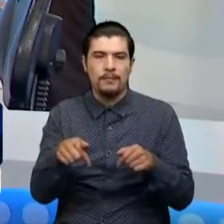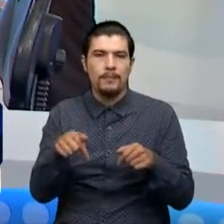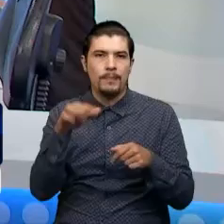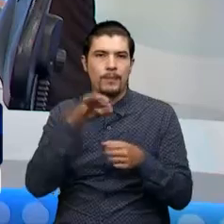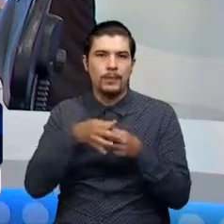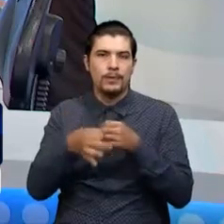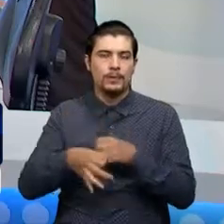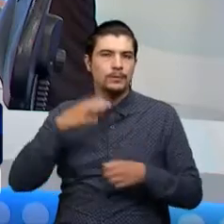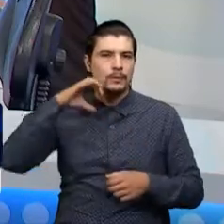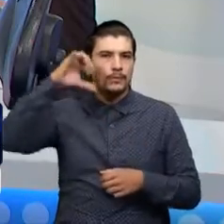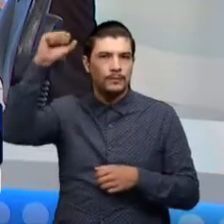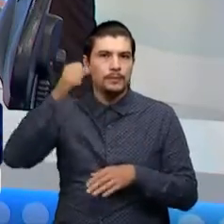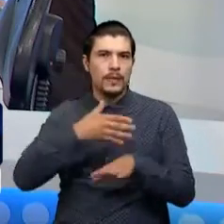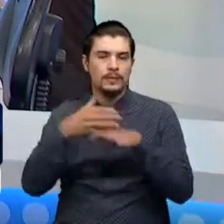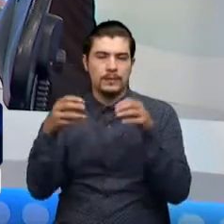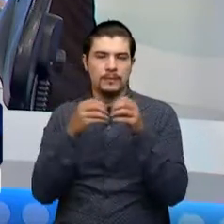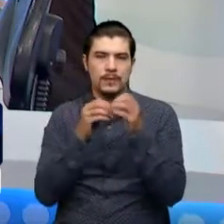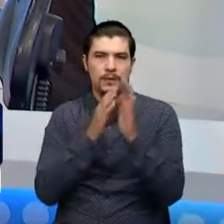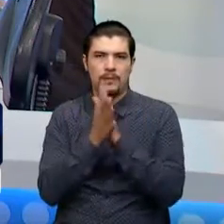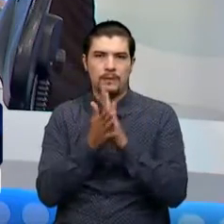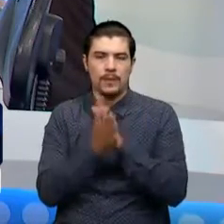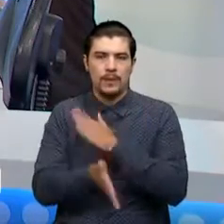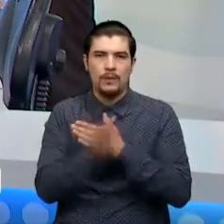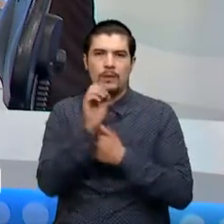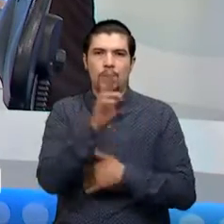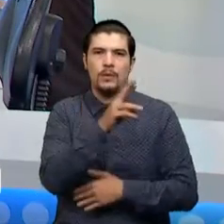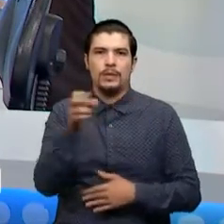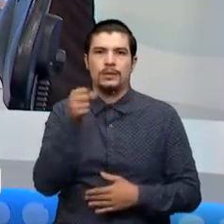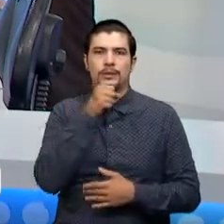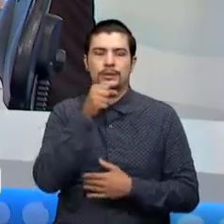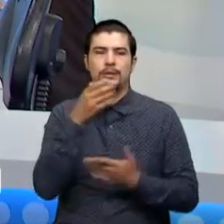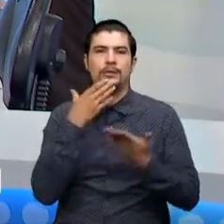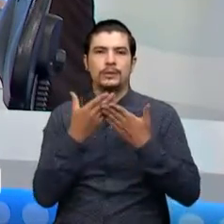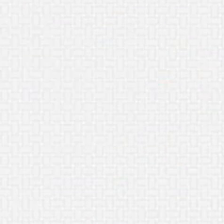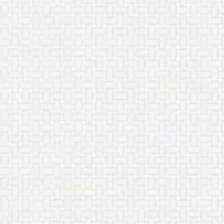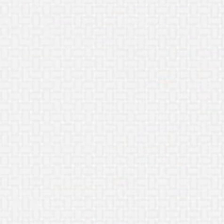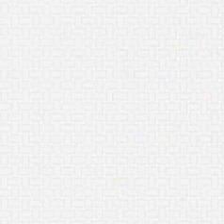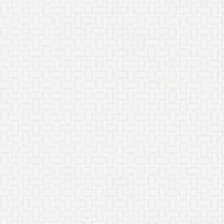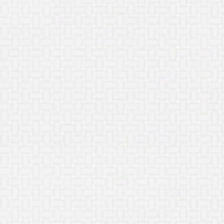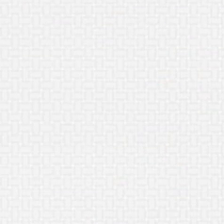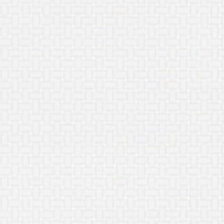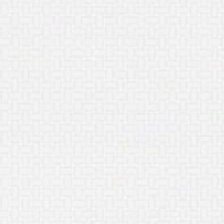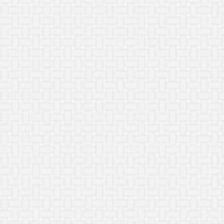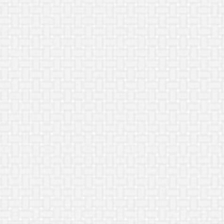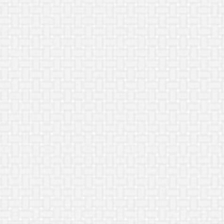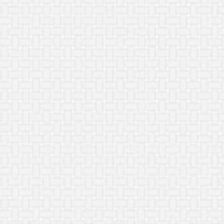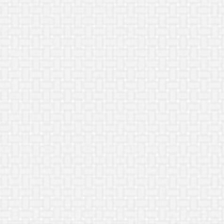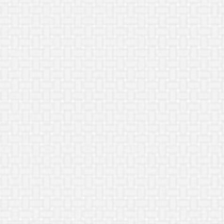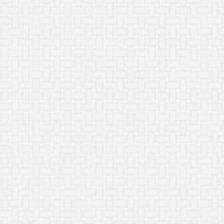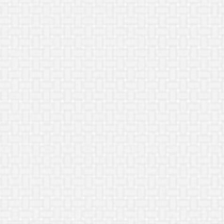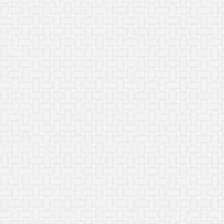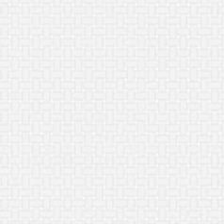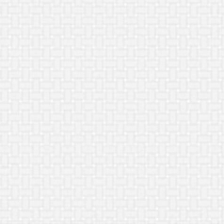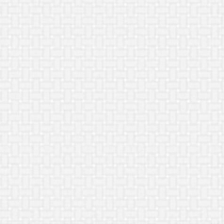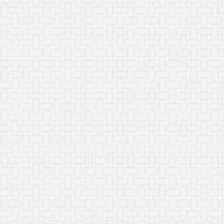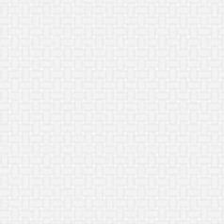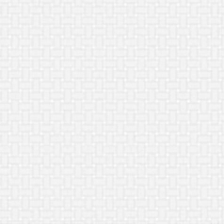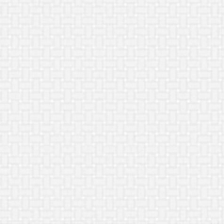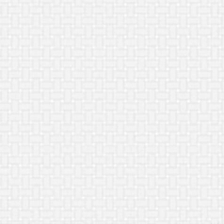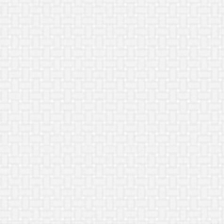Con la cámara de Jesús Zúñiga, Raúl Rolando Castro para Oriente Noticias. Muy buenas tardes. Canaltro.com.